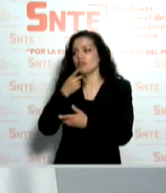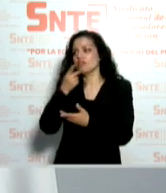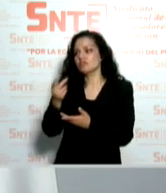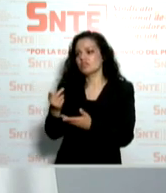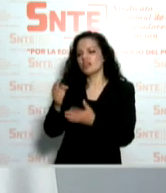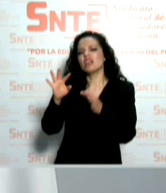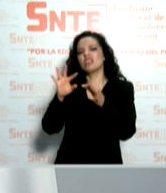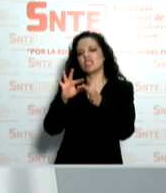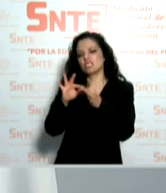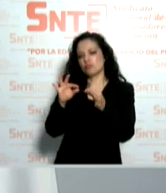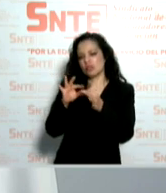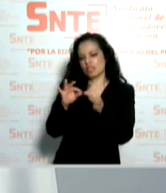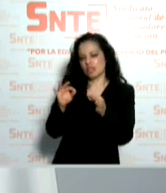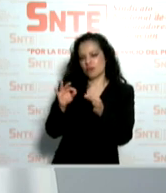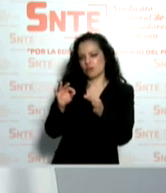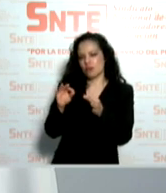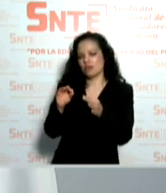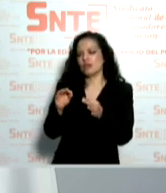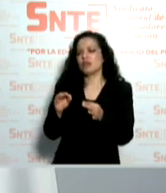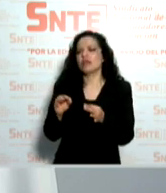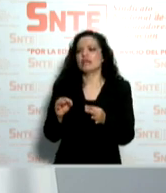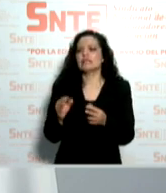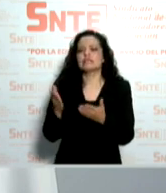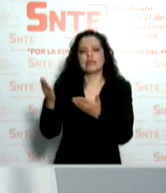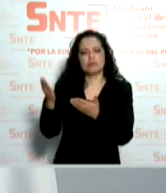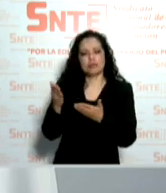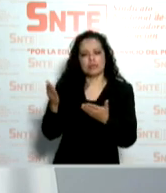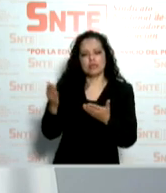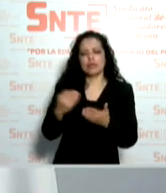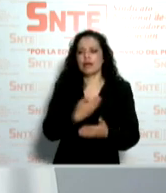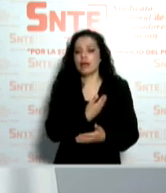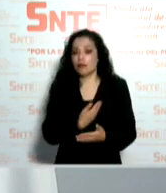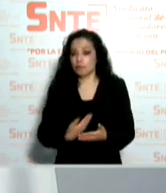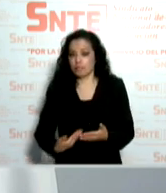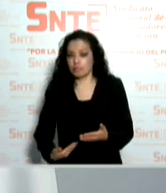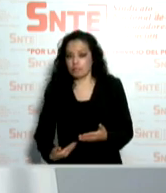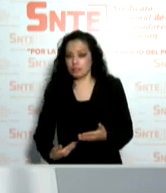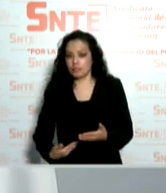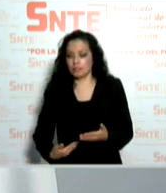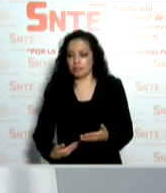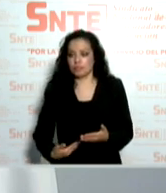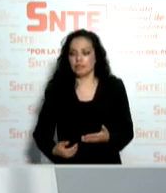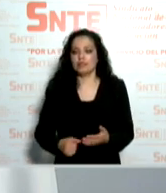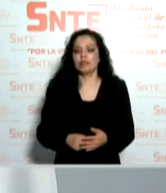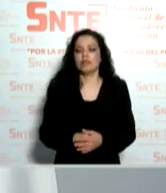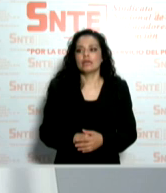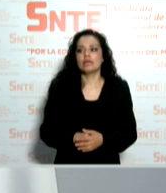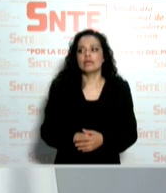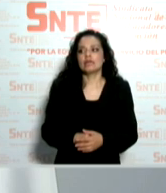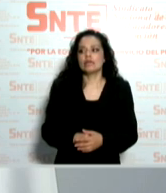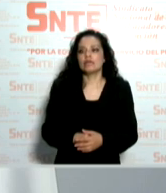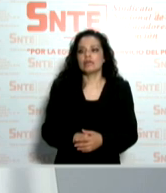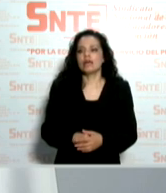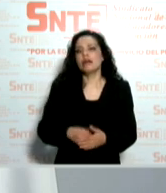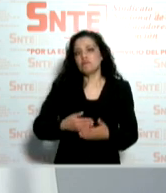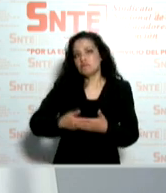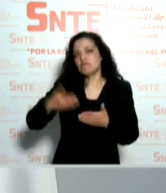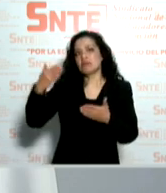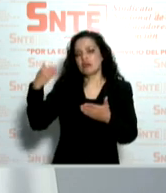planteara al presidente de la República, entonces el licenciado Adolfo López Mateos,